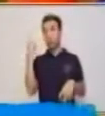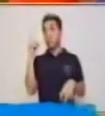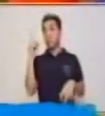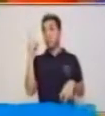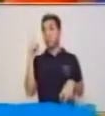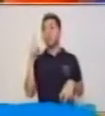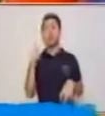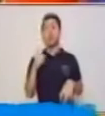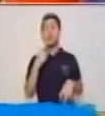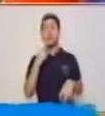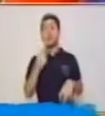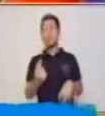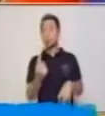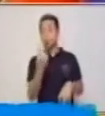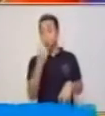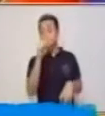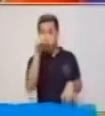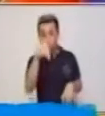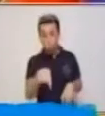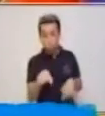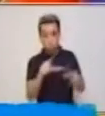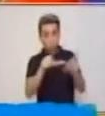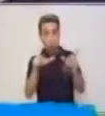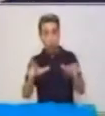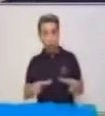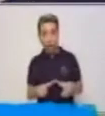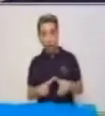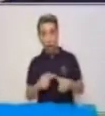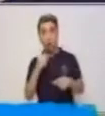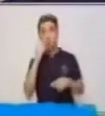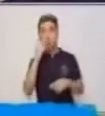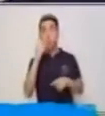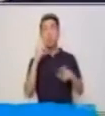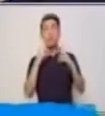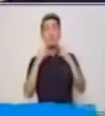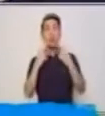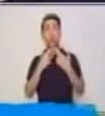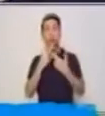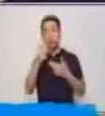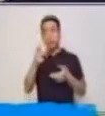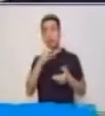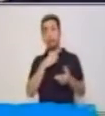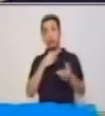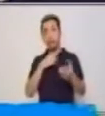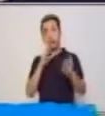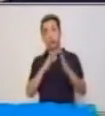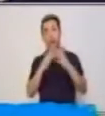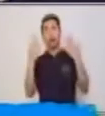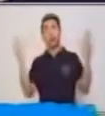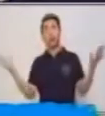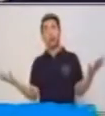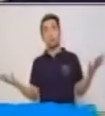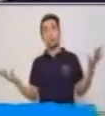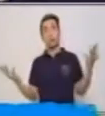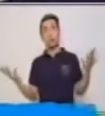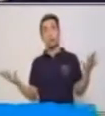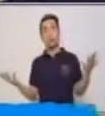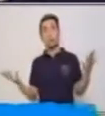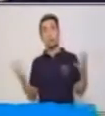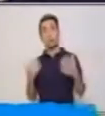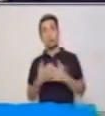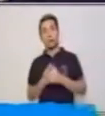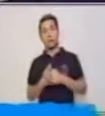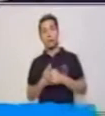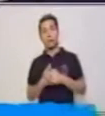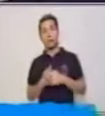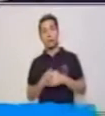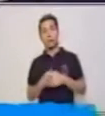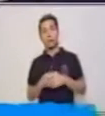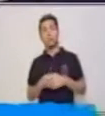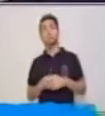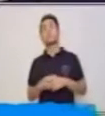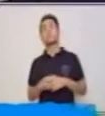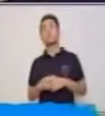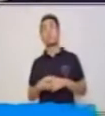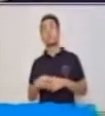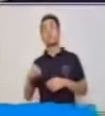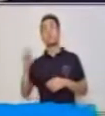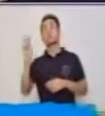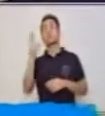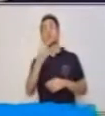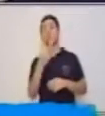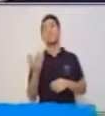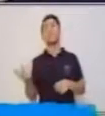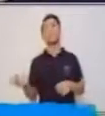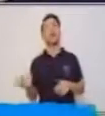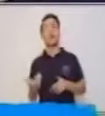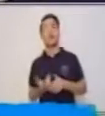lugar. Es solo un lugar por municipio el que quieren abrir. El segundo dato importante es